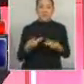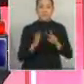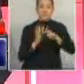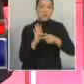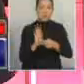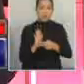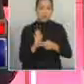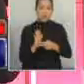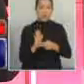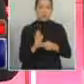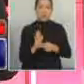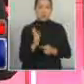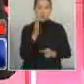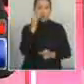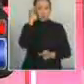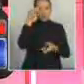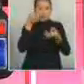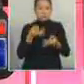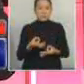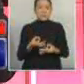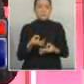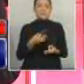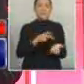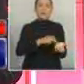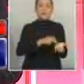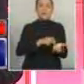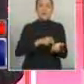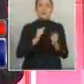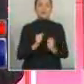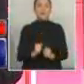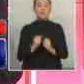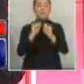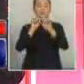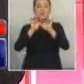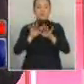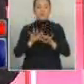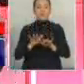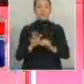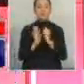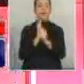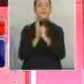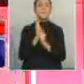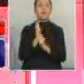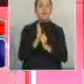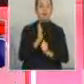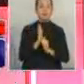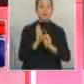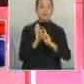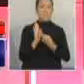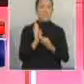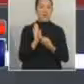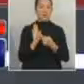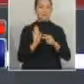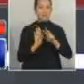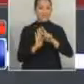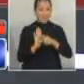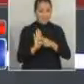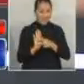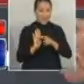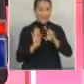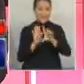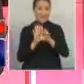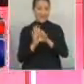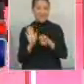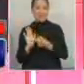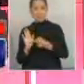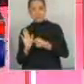no hay facultad de los parlamentarios para modificar una ley tributaria. Y pero por son lo tanto, cambios menores, por eso le pregunto. Sí, pero